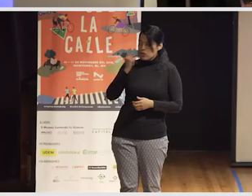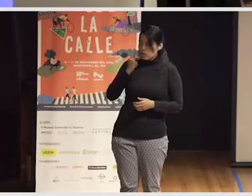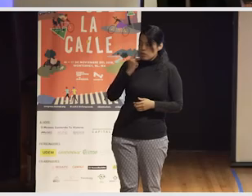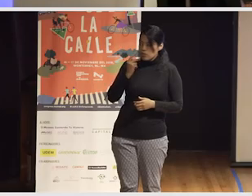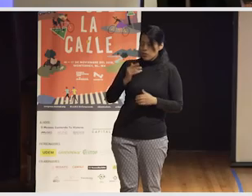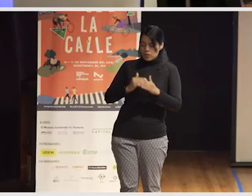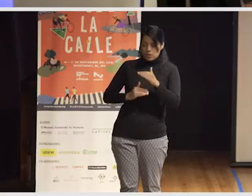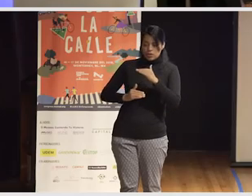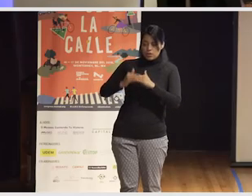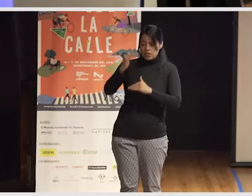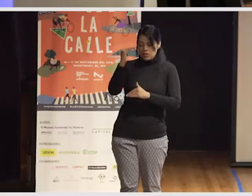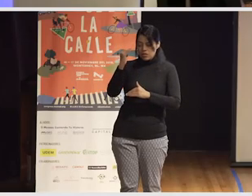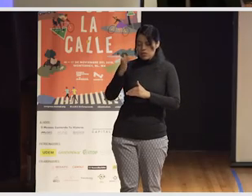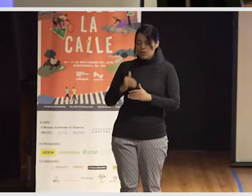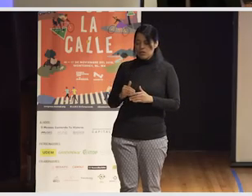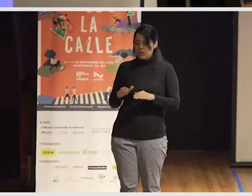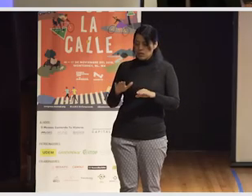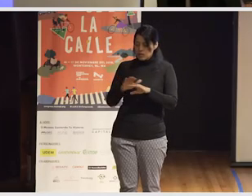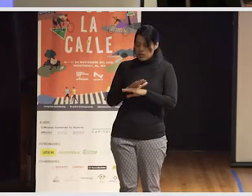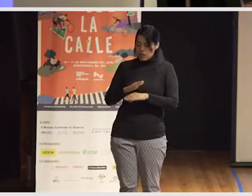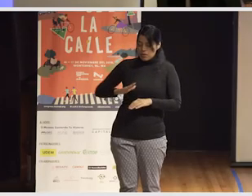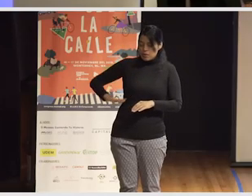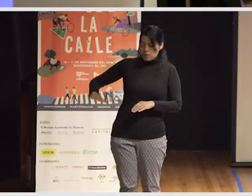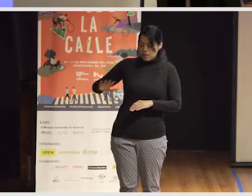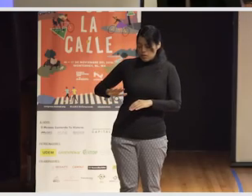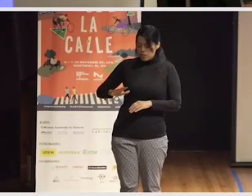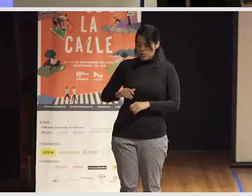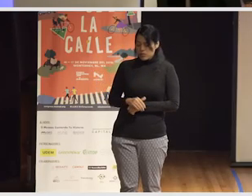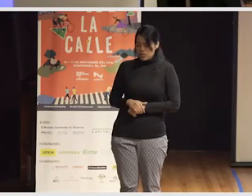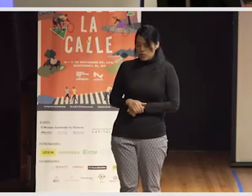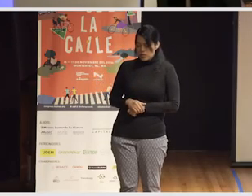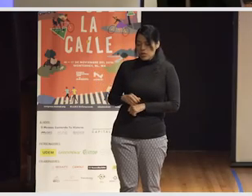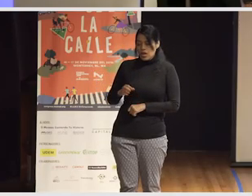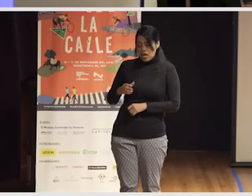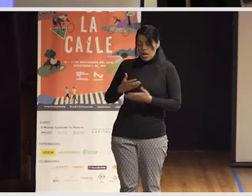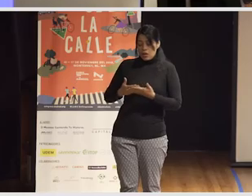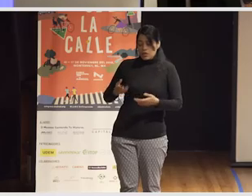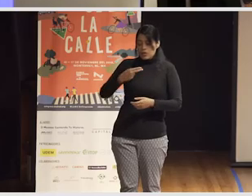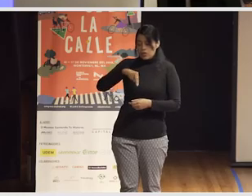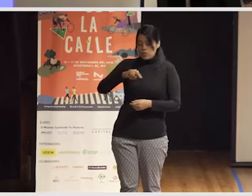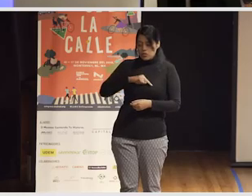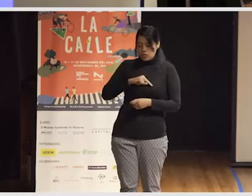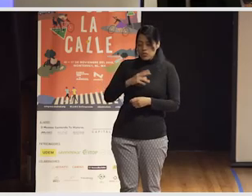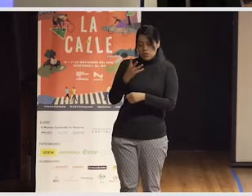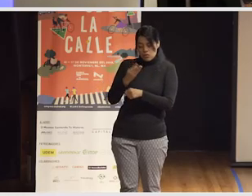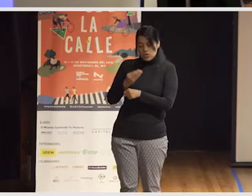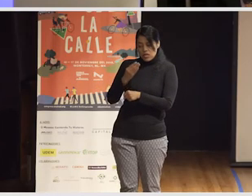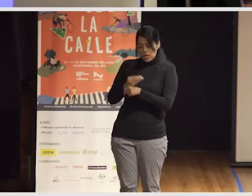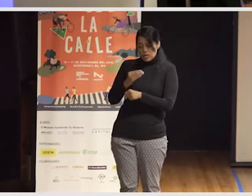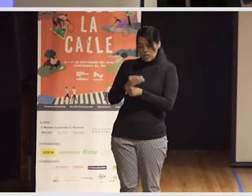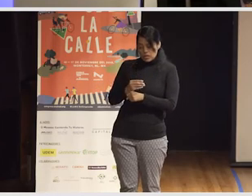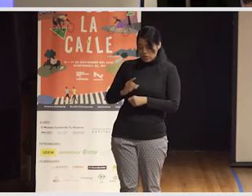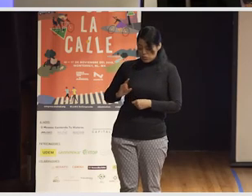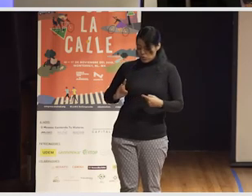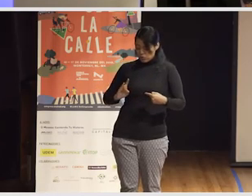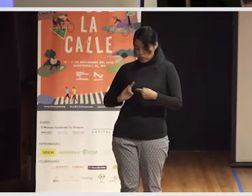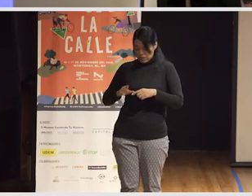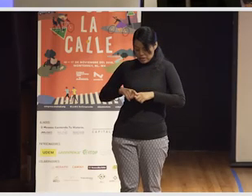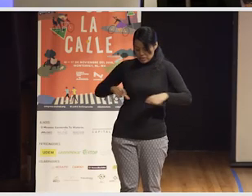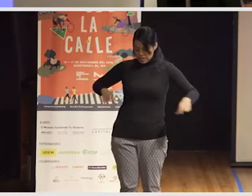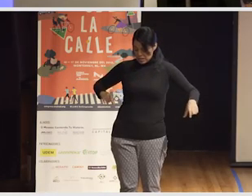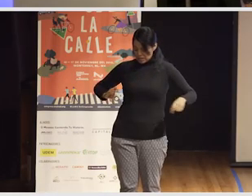atrás transversal para el municipio entonces en este momento si estamos ya en la regulación de estos para buses espero que